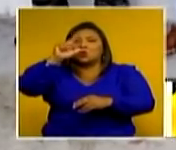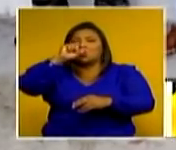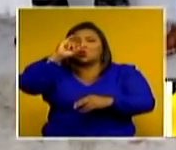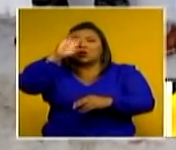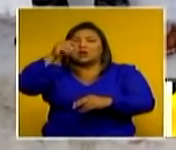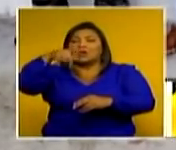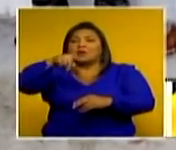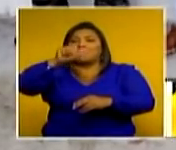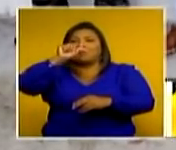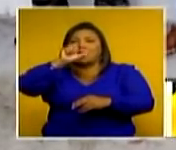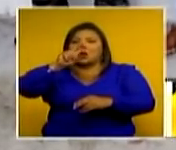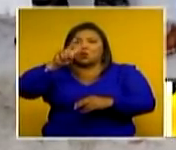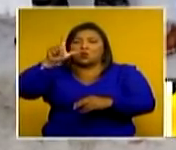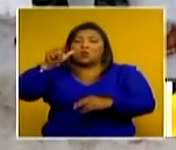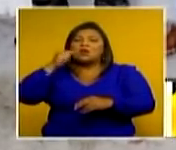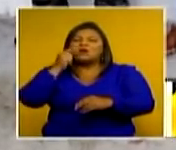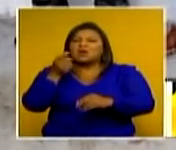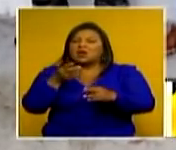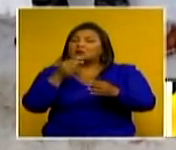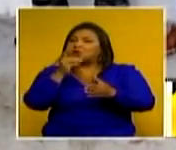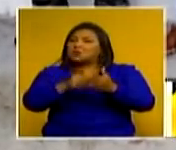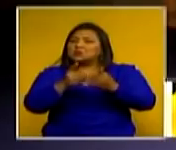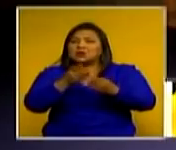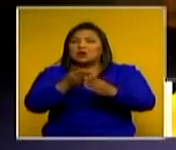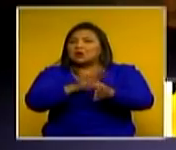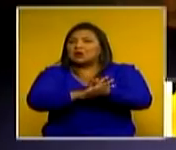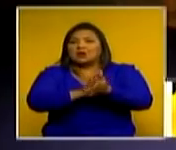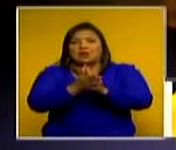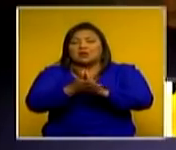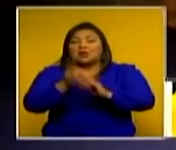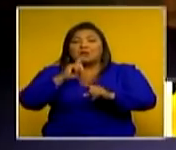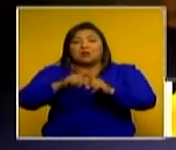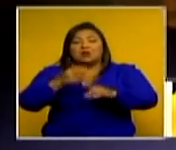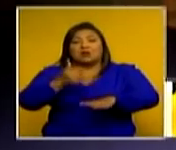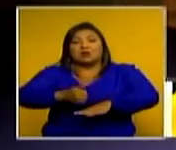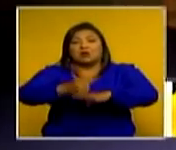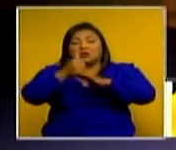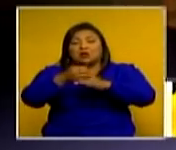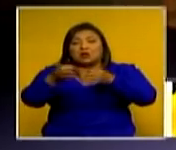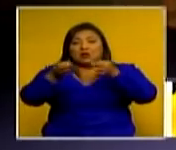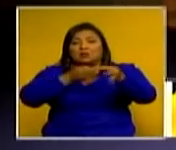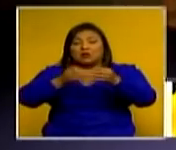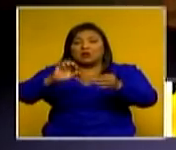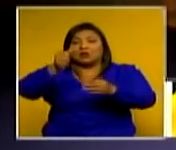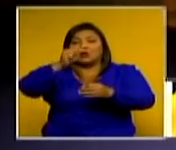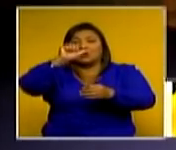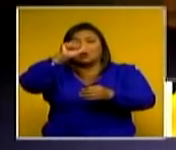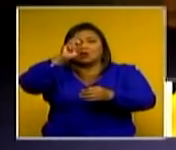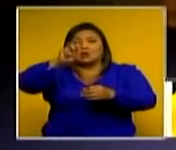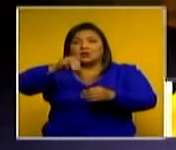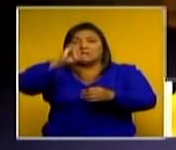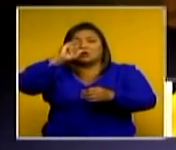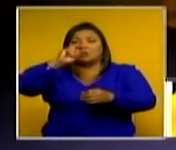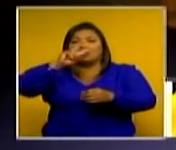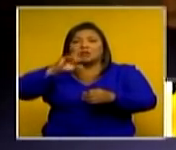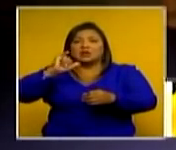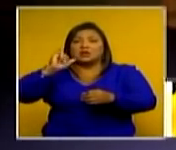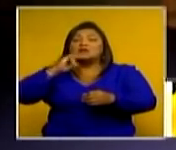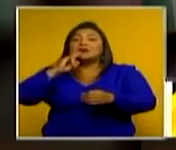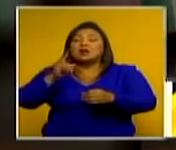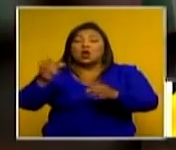quienes no registran antecedentes las autoridades explicaron que sammy ya era el encargado de organizar